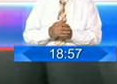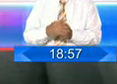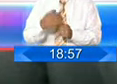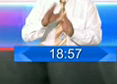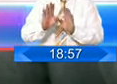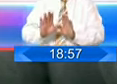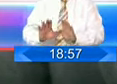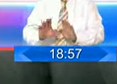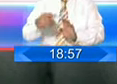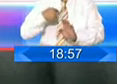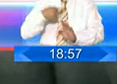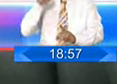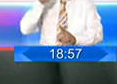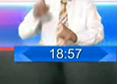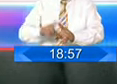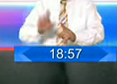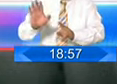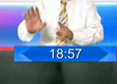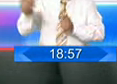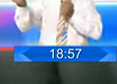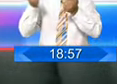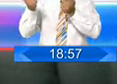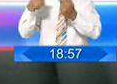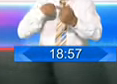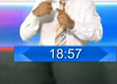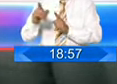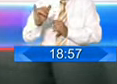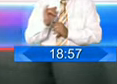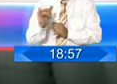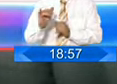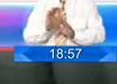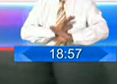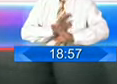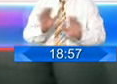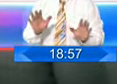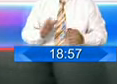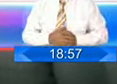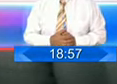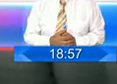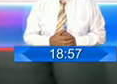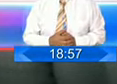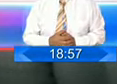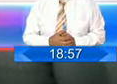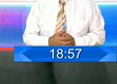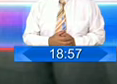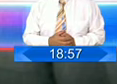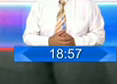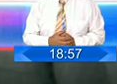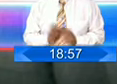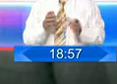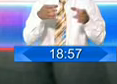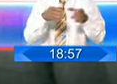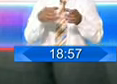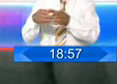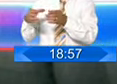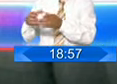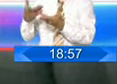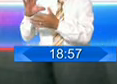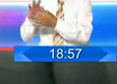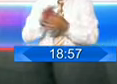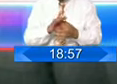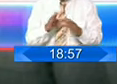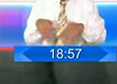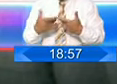diferencias en la concepción misma de cómo se relaciona con los sectores productivos, con los sectores gremiales, con los